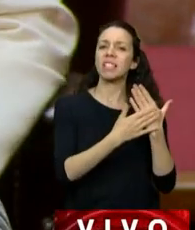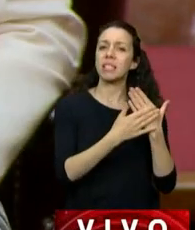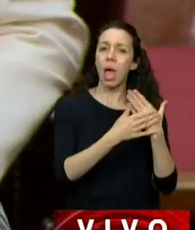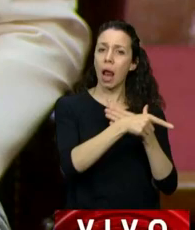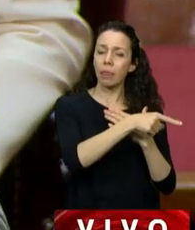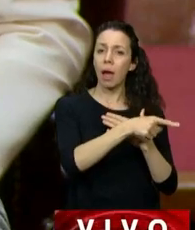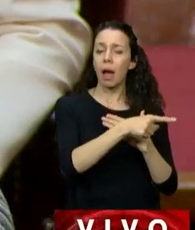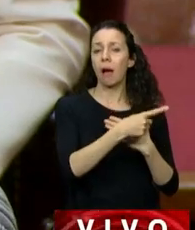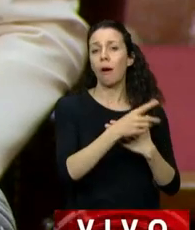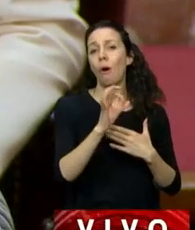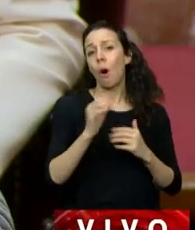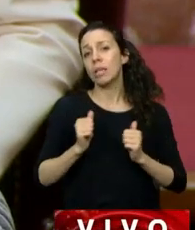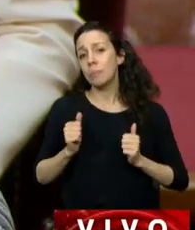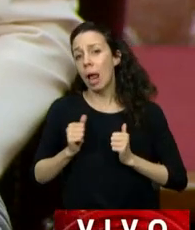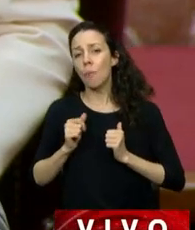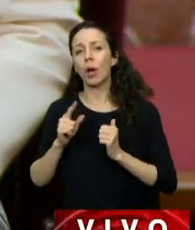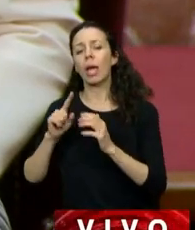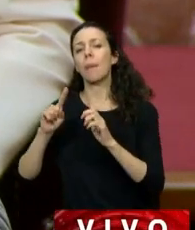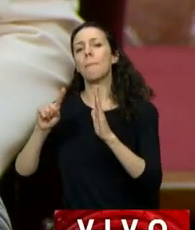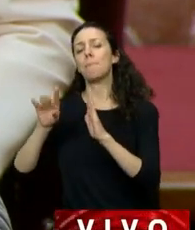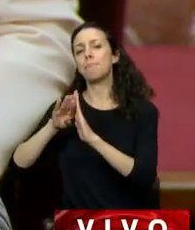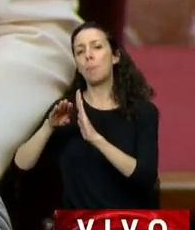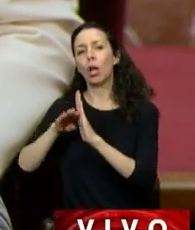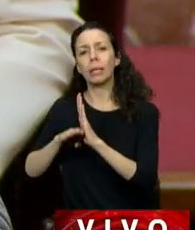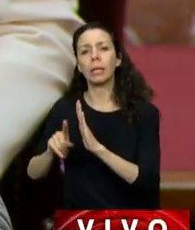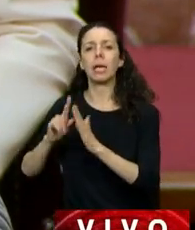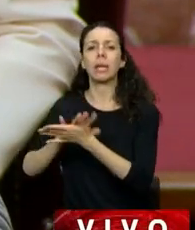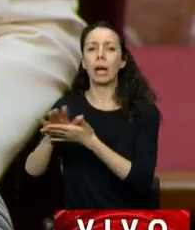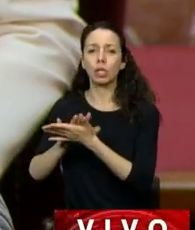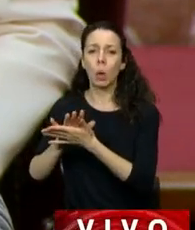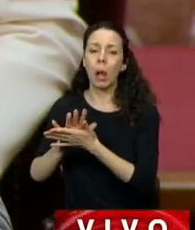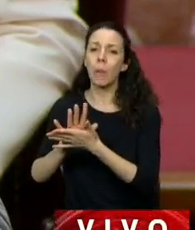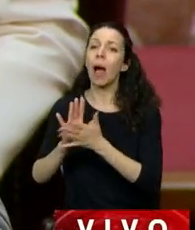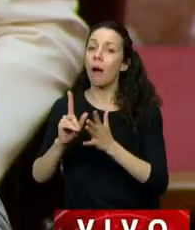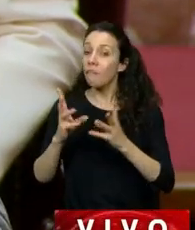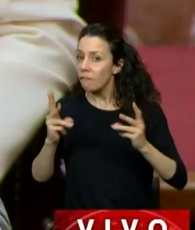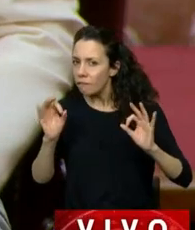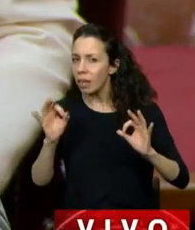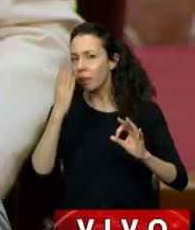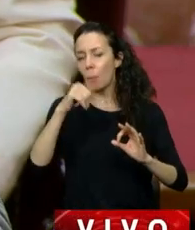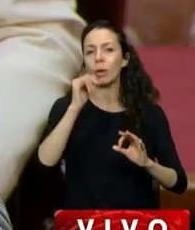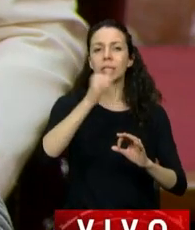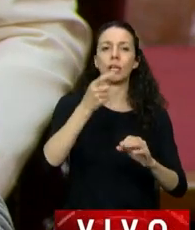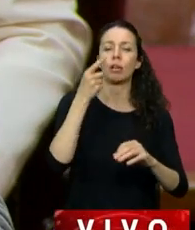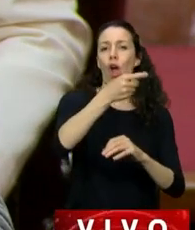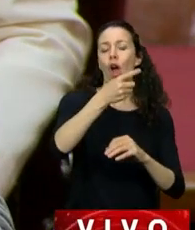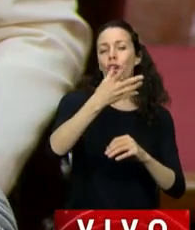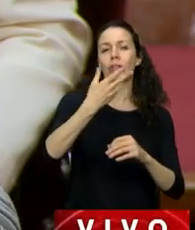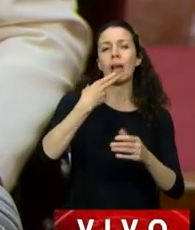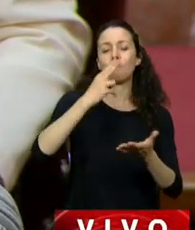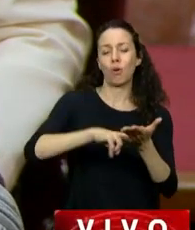resuelvan los problemas de la política como condición para ir contra los privilegios de los jueces, el resultado va a ser que mientras la política resuelve sus